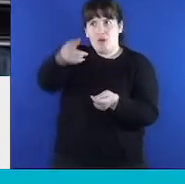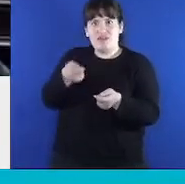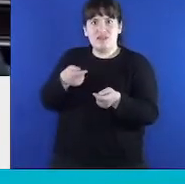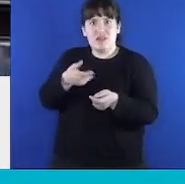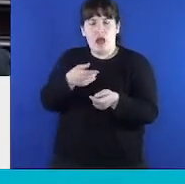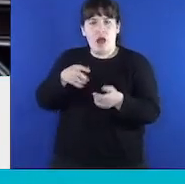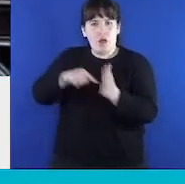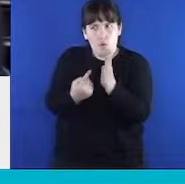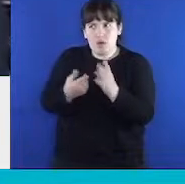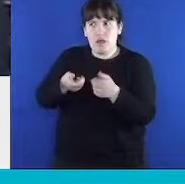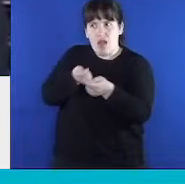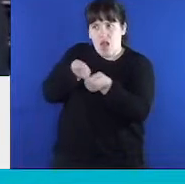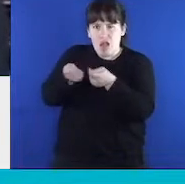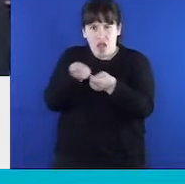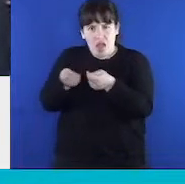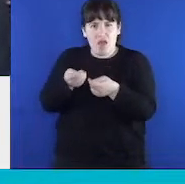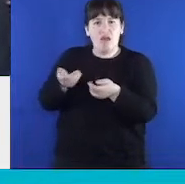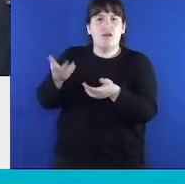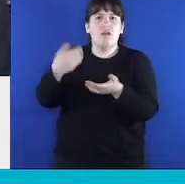venir o no a la provincia.